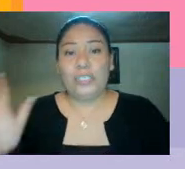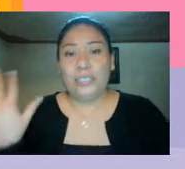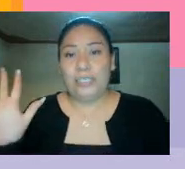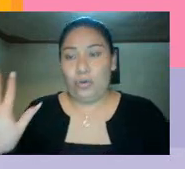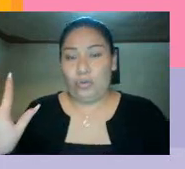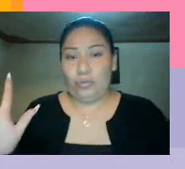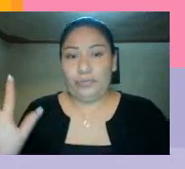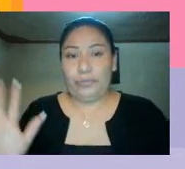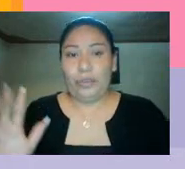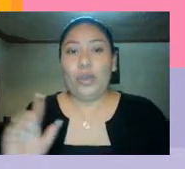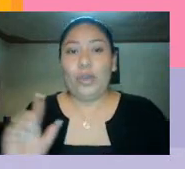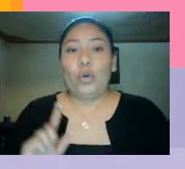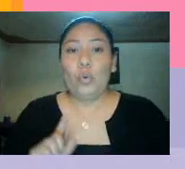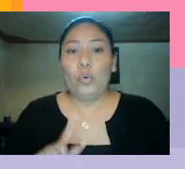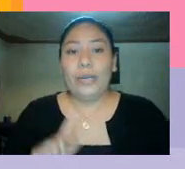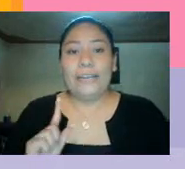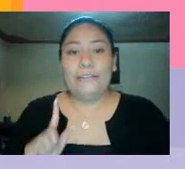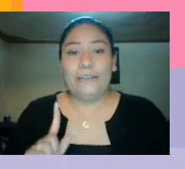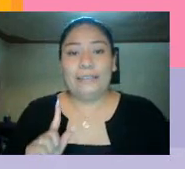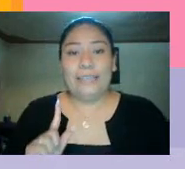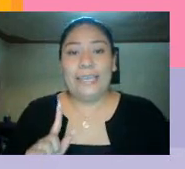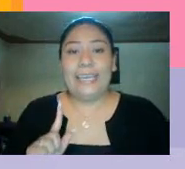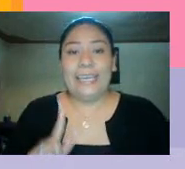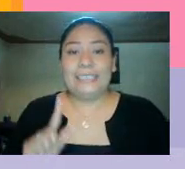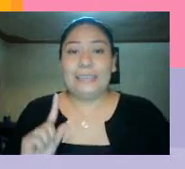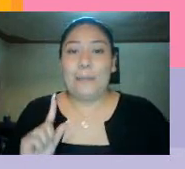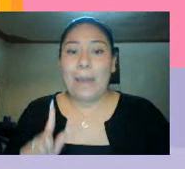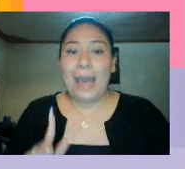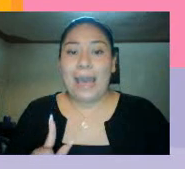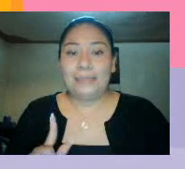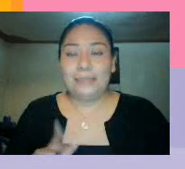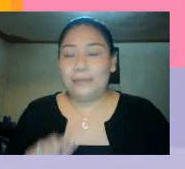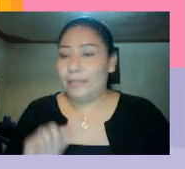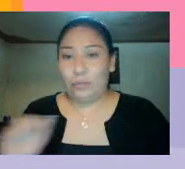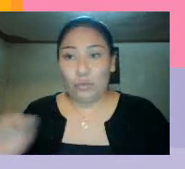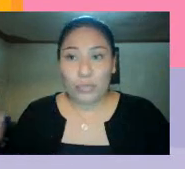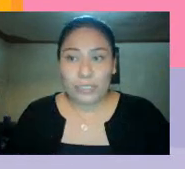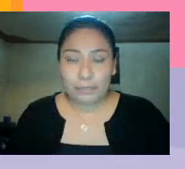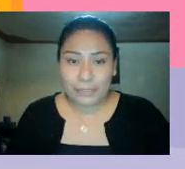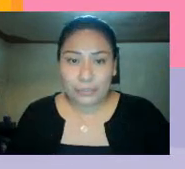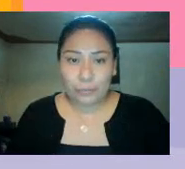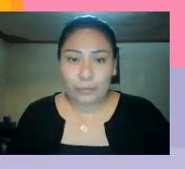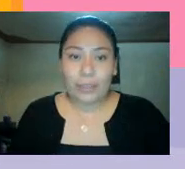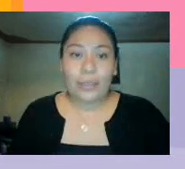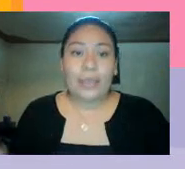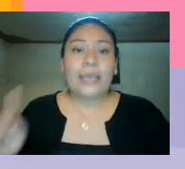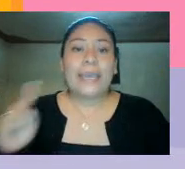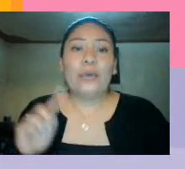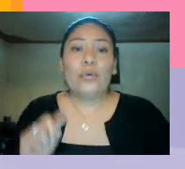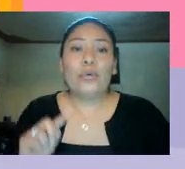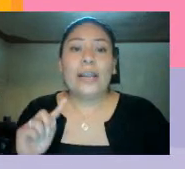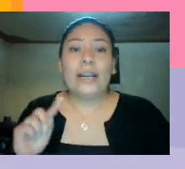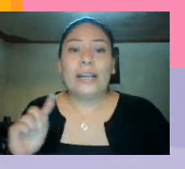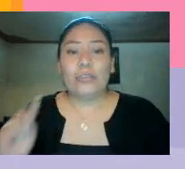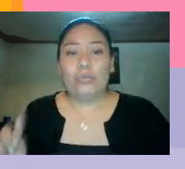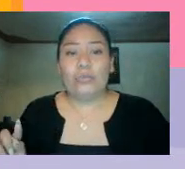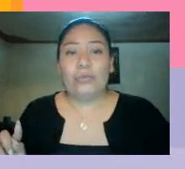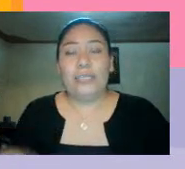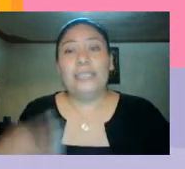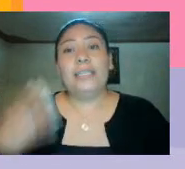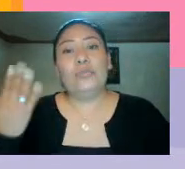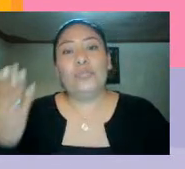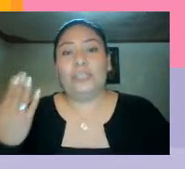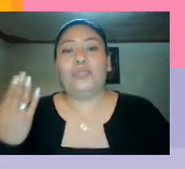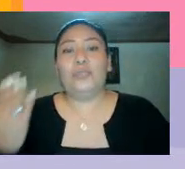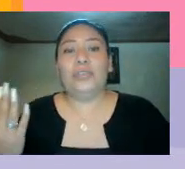Número 5. Un elefante es más, tenemos un espacio, que un ratón.